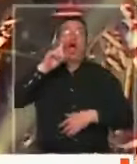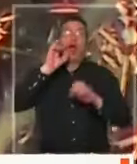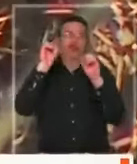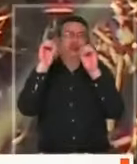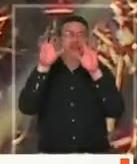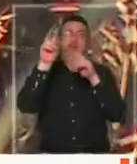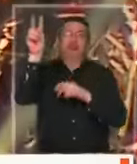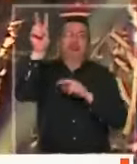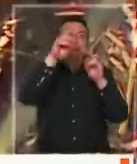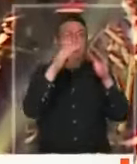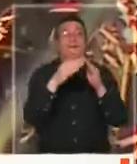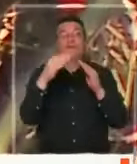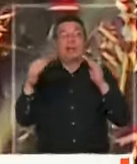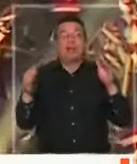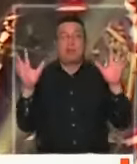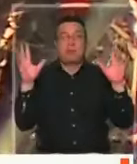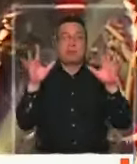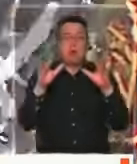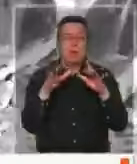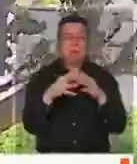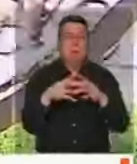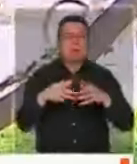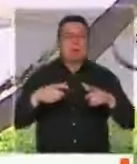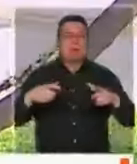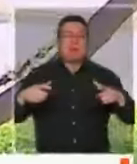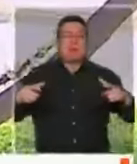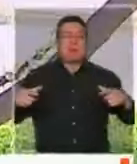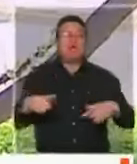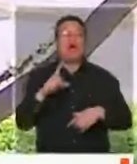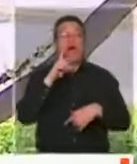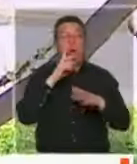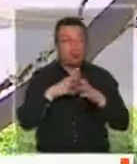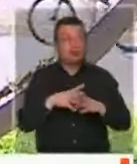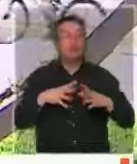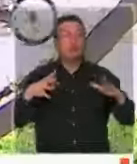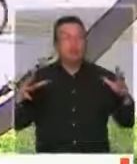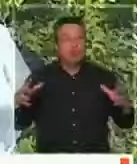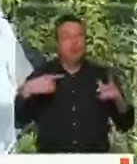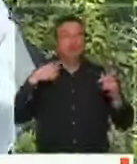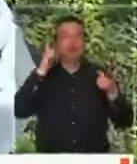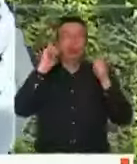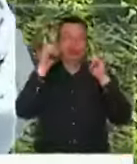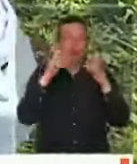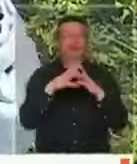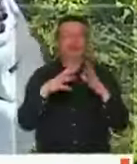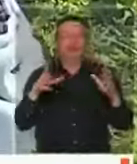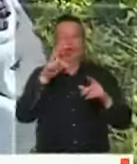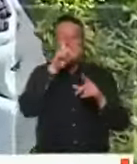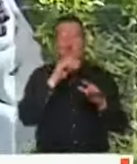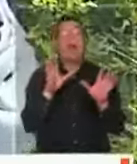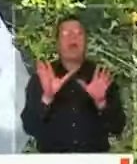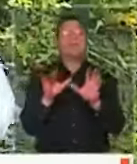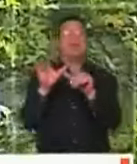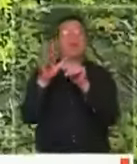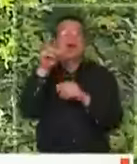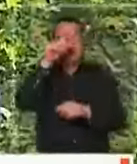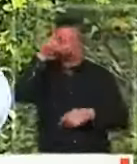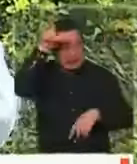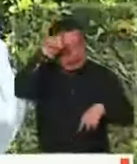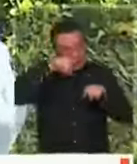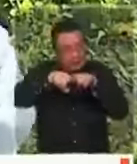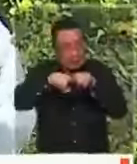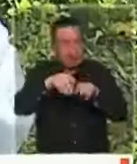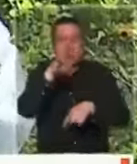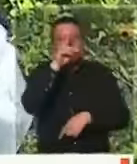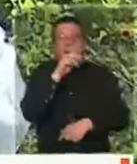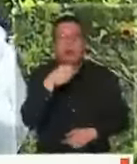según vecinos siguen llegando cada vez más. Que hay mucho y que hacen mucho ruido. Es como las palomas o las ratas, están, no, uno